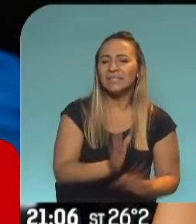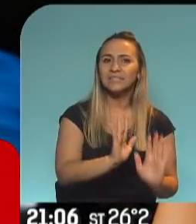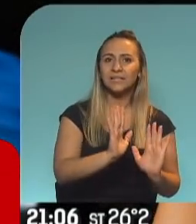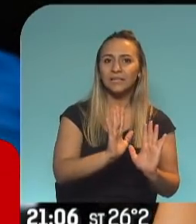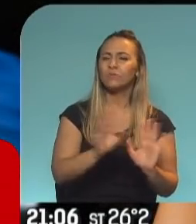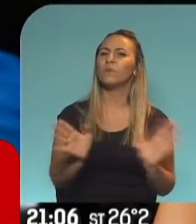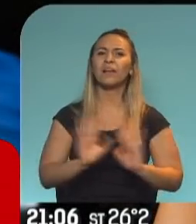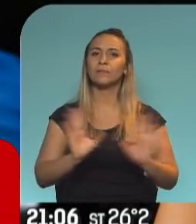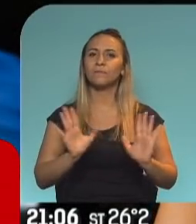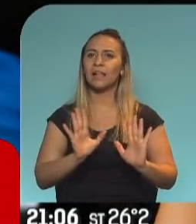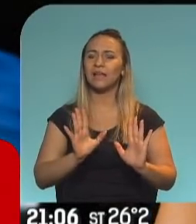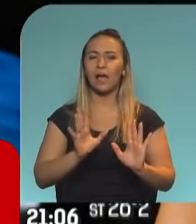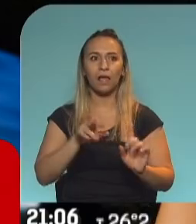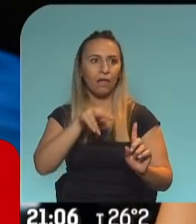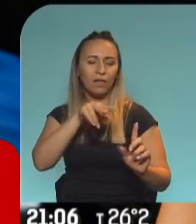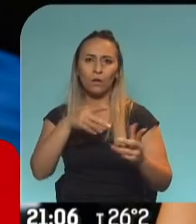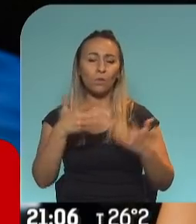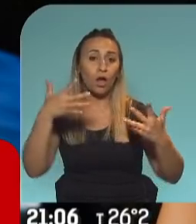hacía falta mucho para amarte.